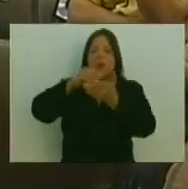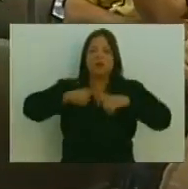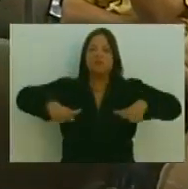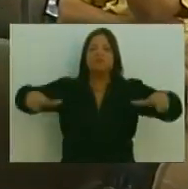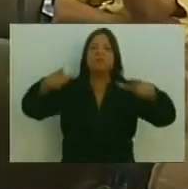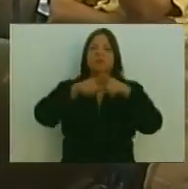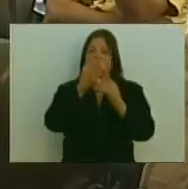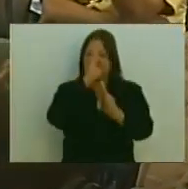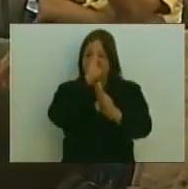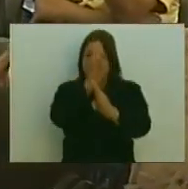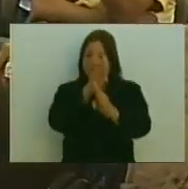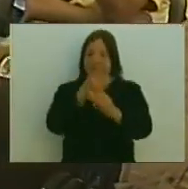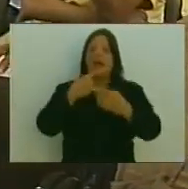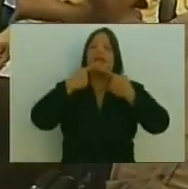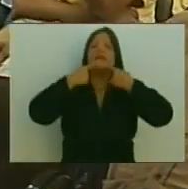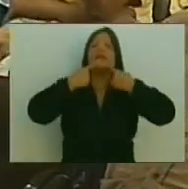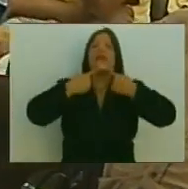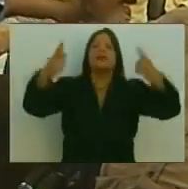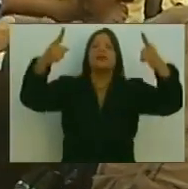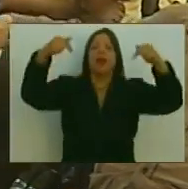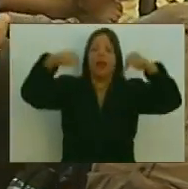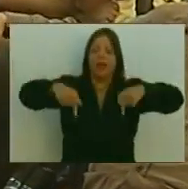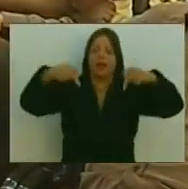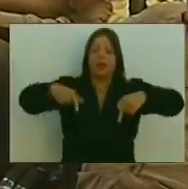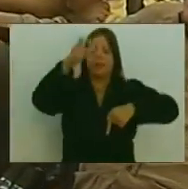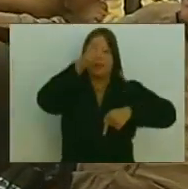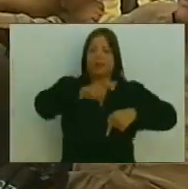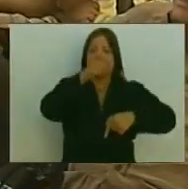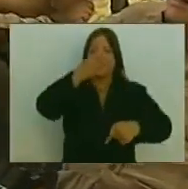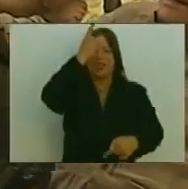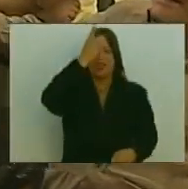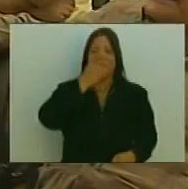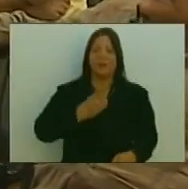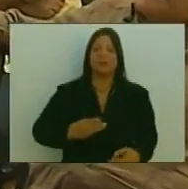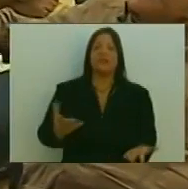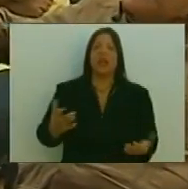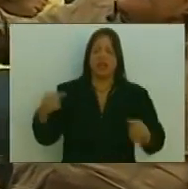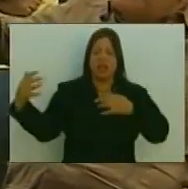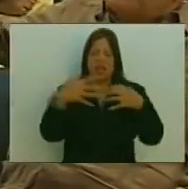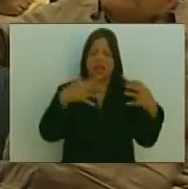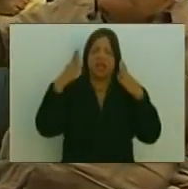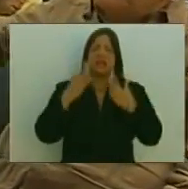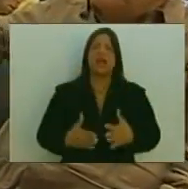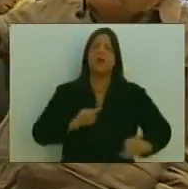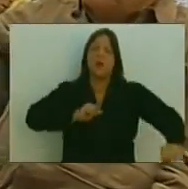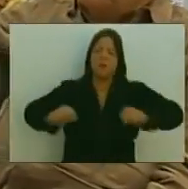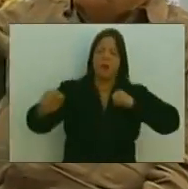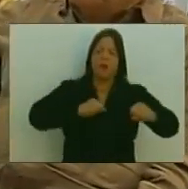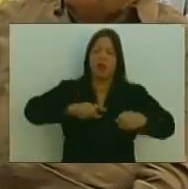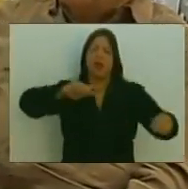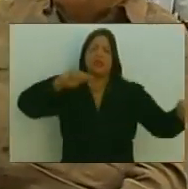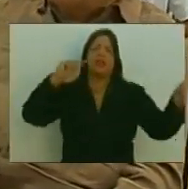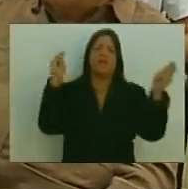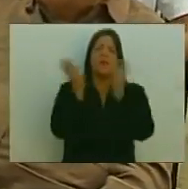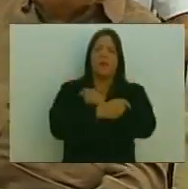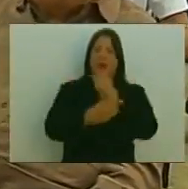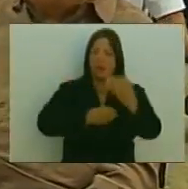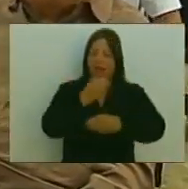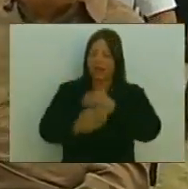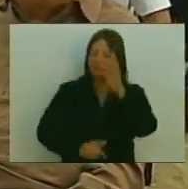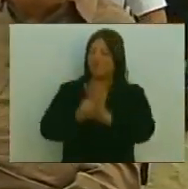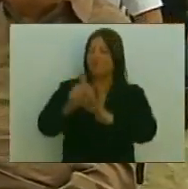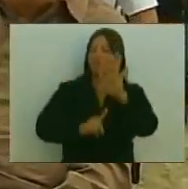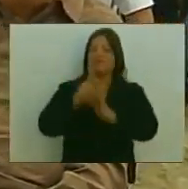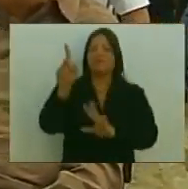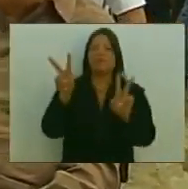calle del medio a decir, aquí estamos las personas con discapacidad, guerreando, transformando y haciendo que la